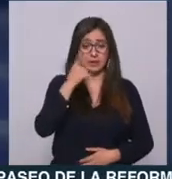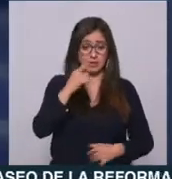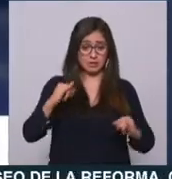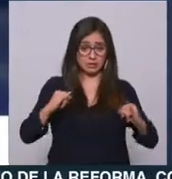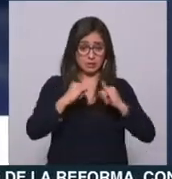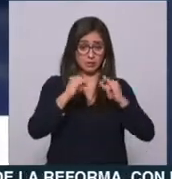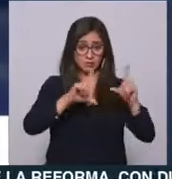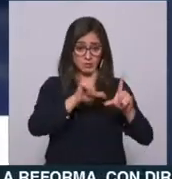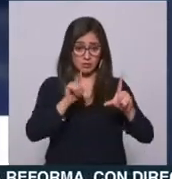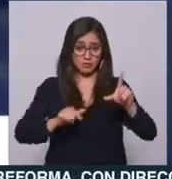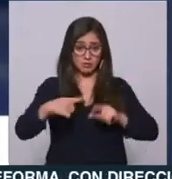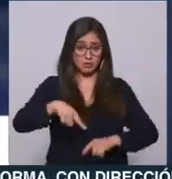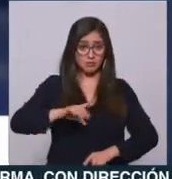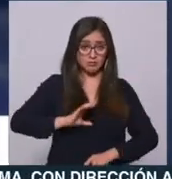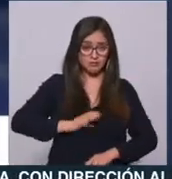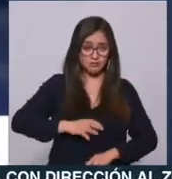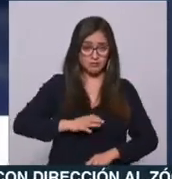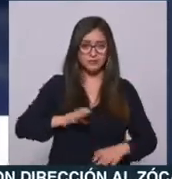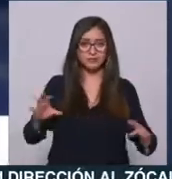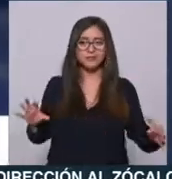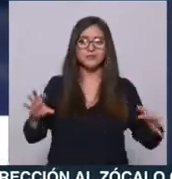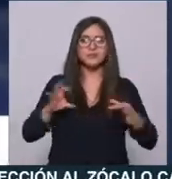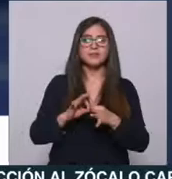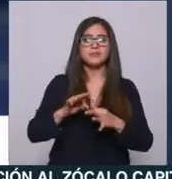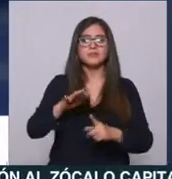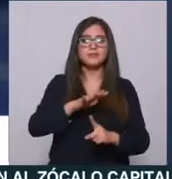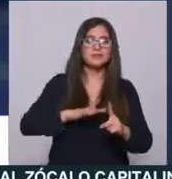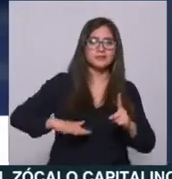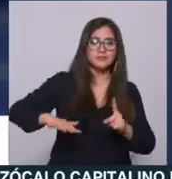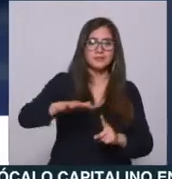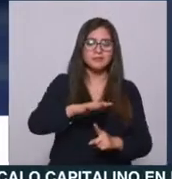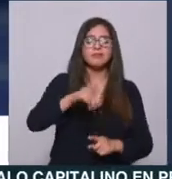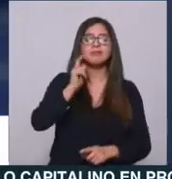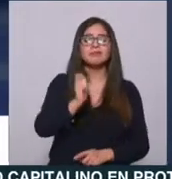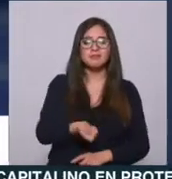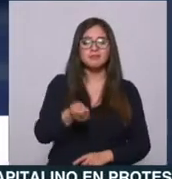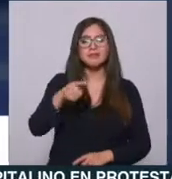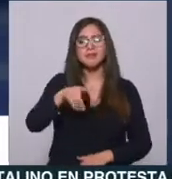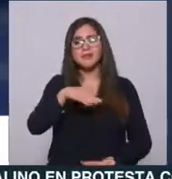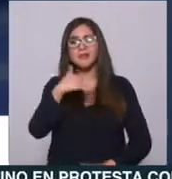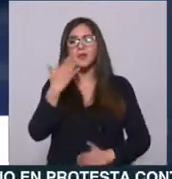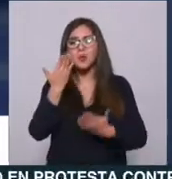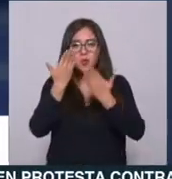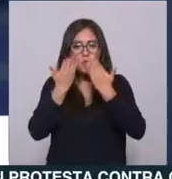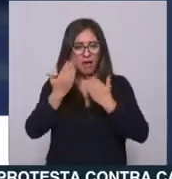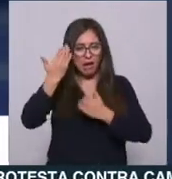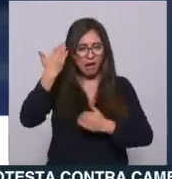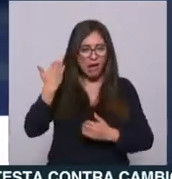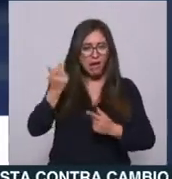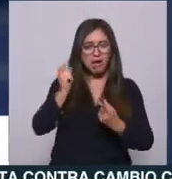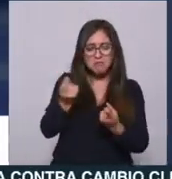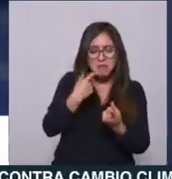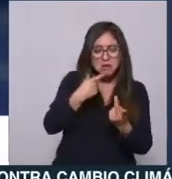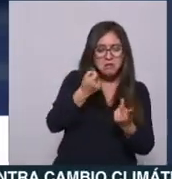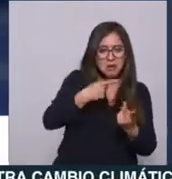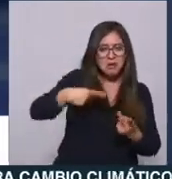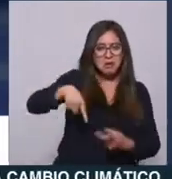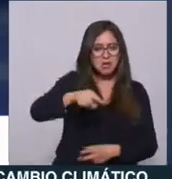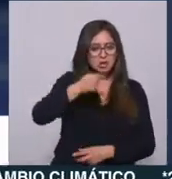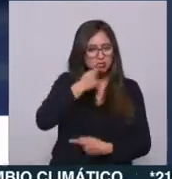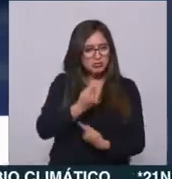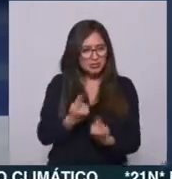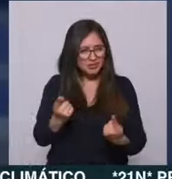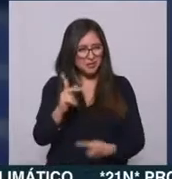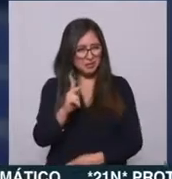Cancerología, por el tipo de suministros que se generan, pues relativamente no hubo el desabasto como para los pediátricos por cómo fueron